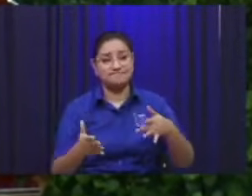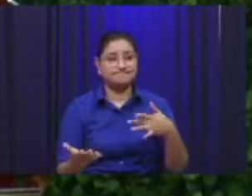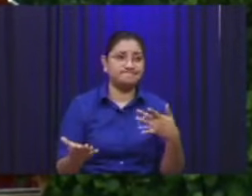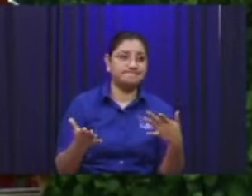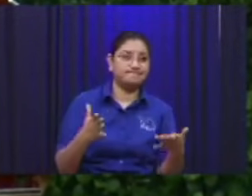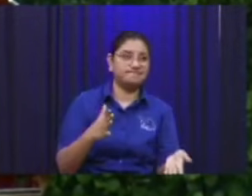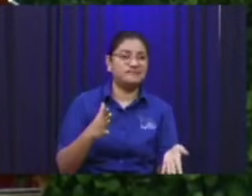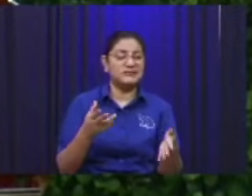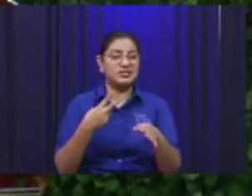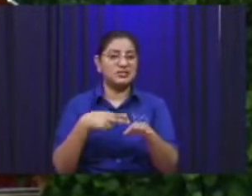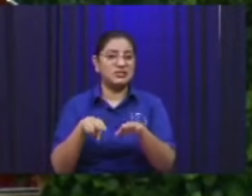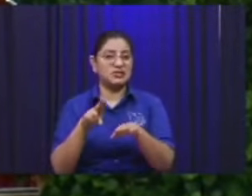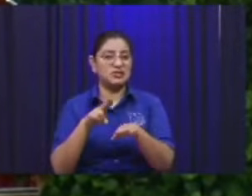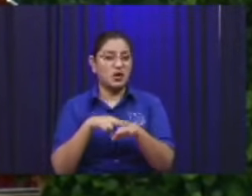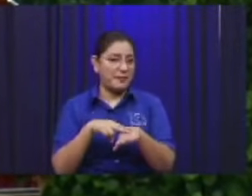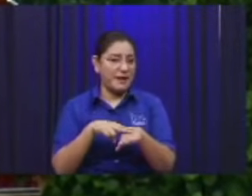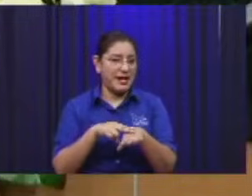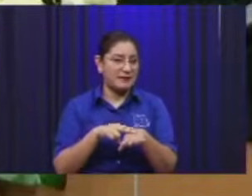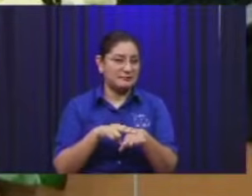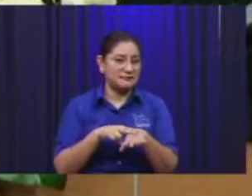con muy corriente